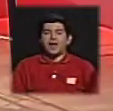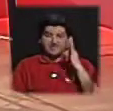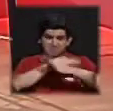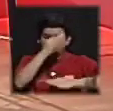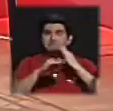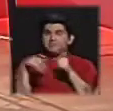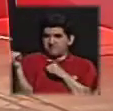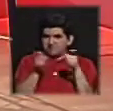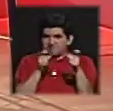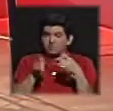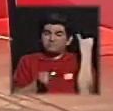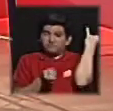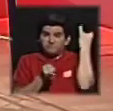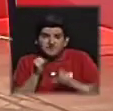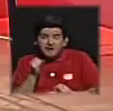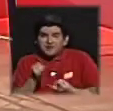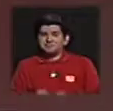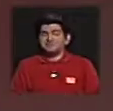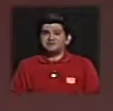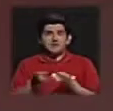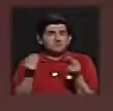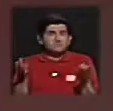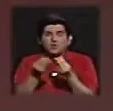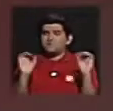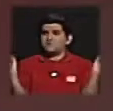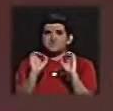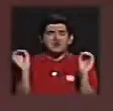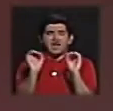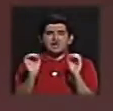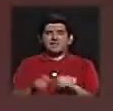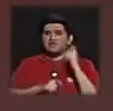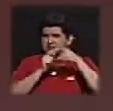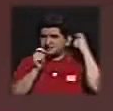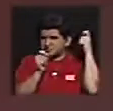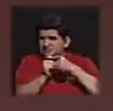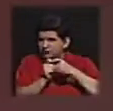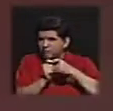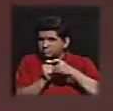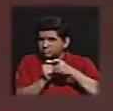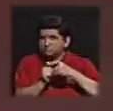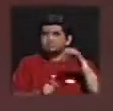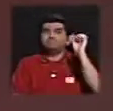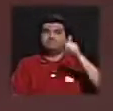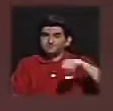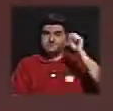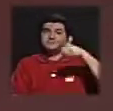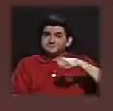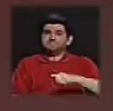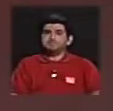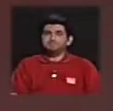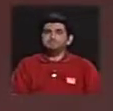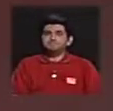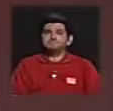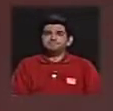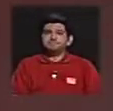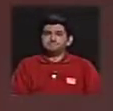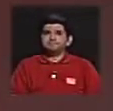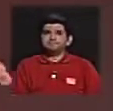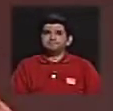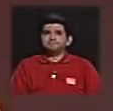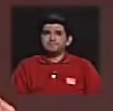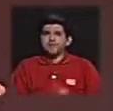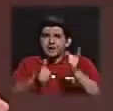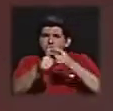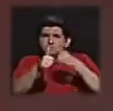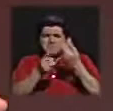administrativa que al final todavía no ha producido ningún resultado concreto. Sí, digamos, lo